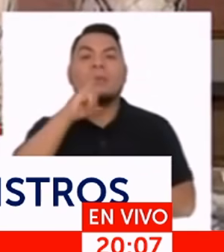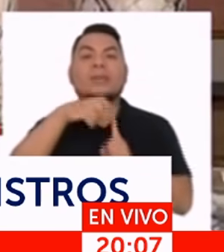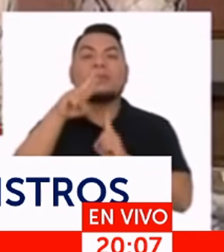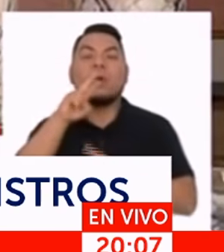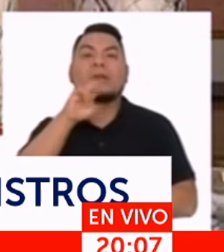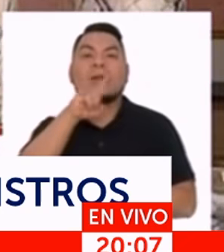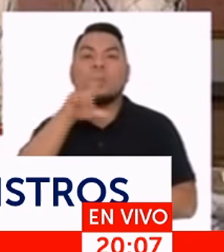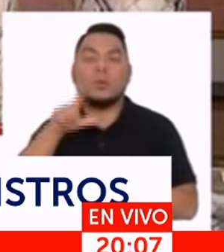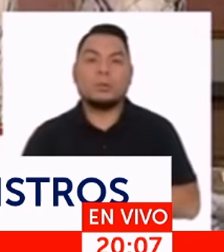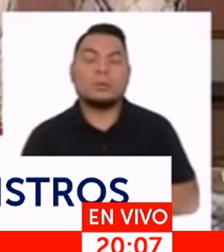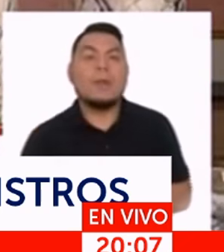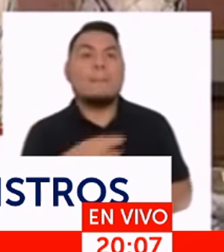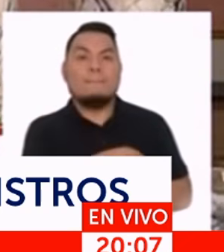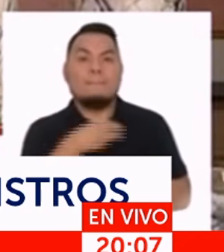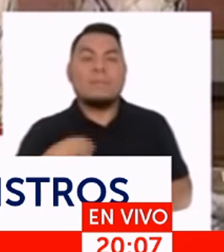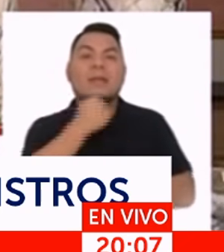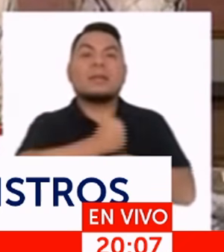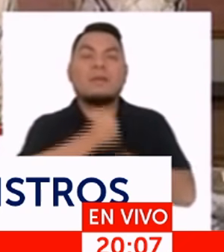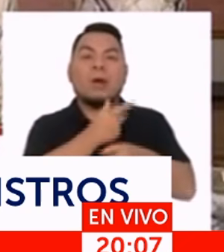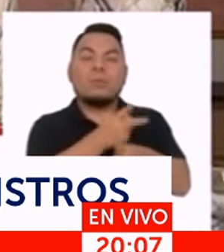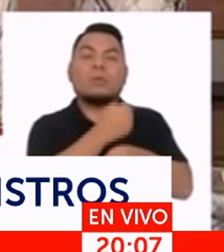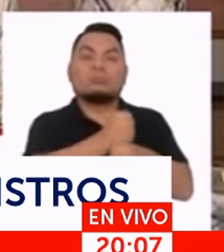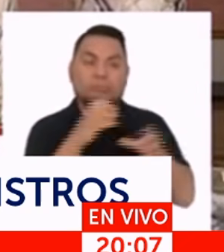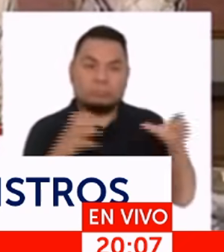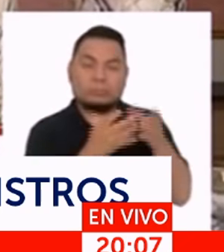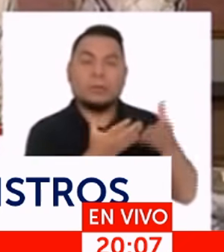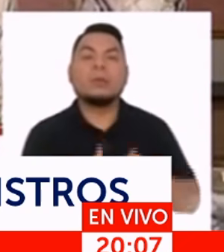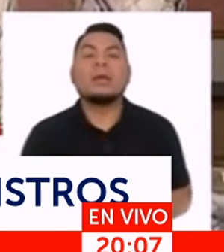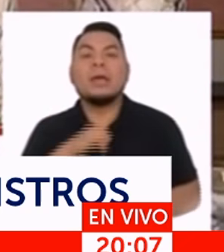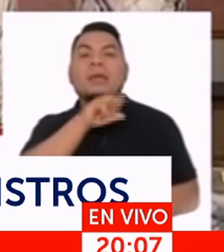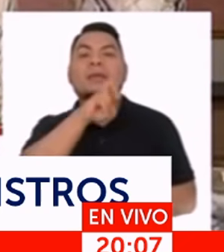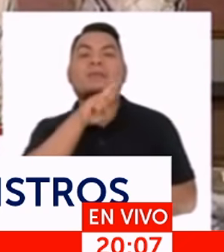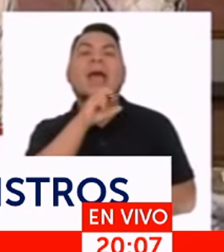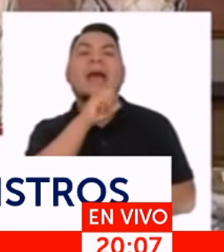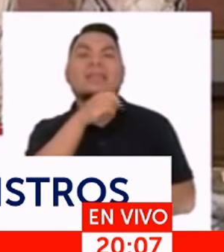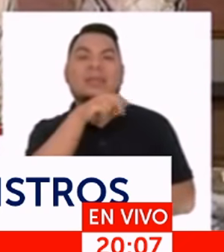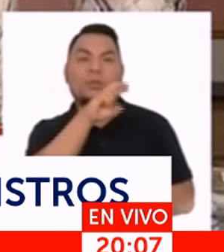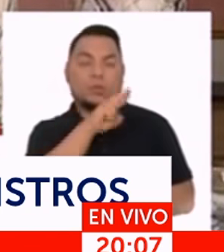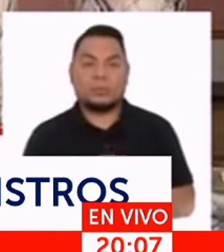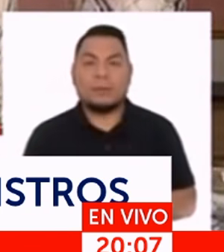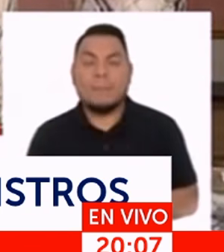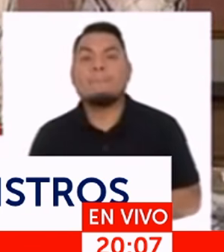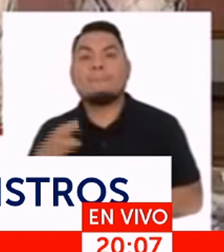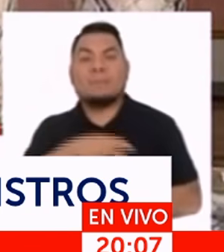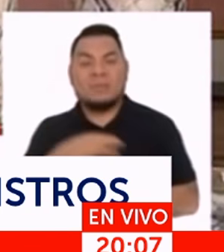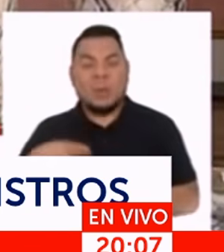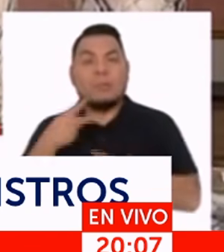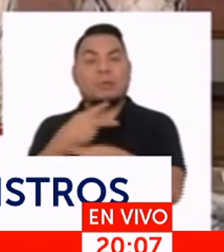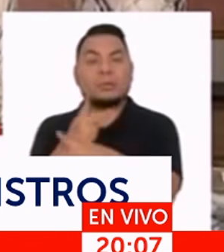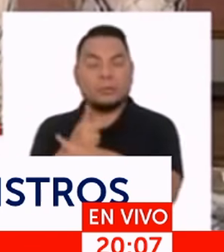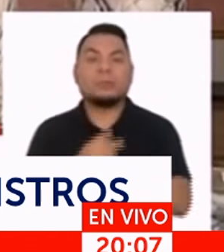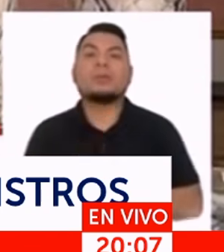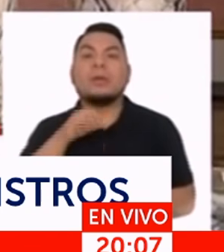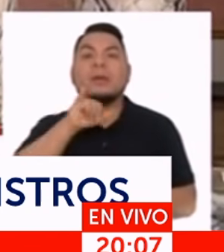Raúl Maita Frisancho. Ministro de Trabajo y Promoción del Empleo, Iber Antenor Maravillo Larte. Ministerio de la